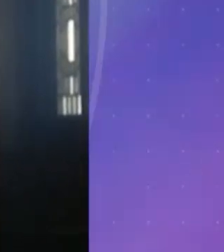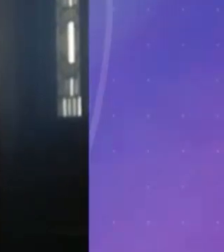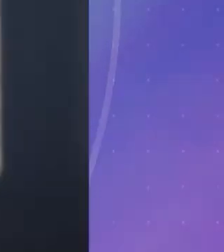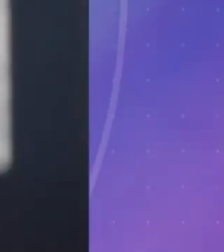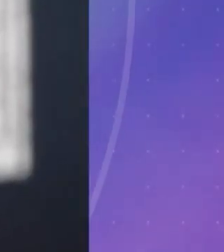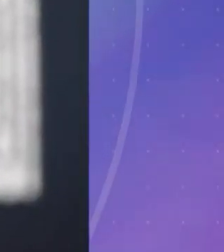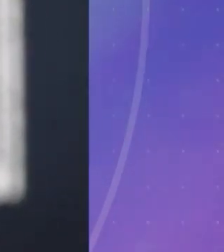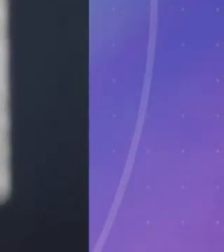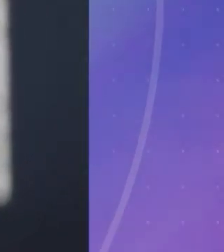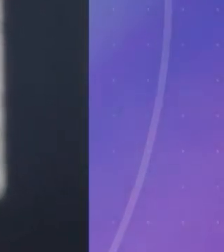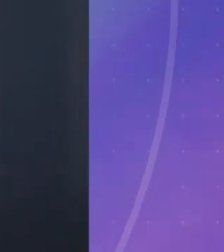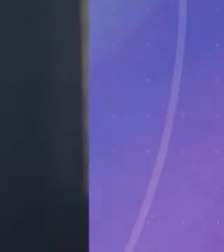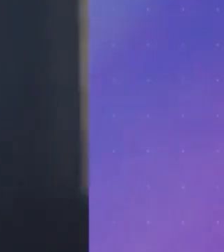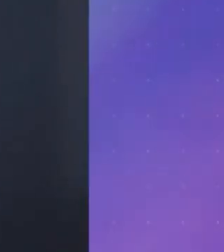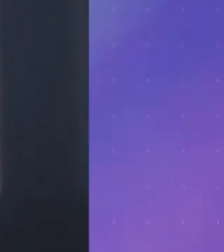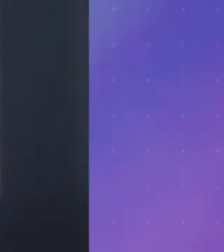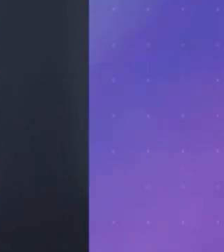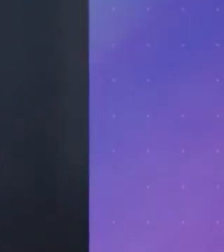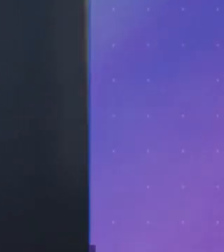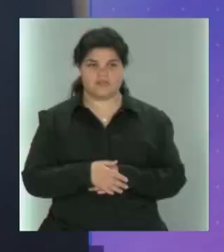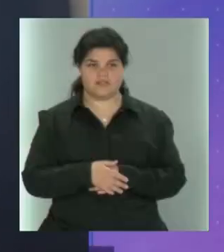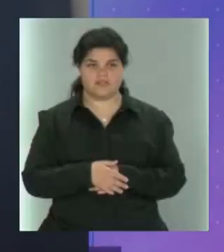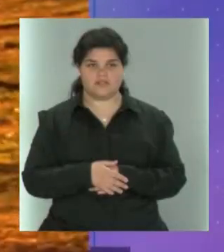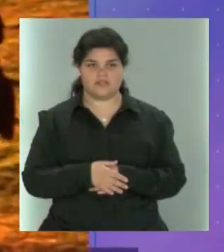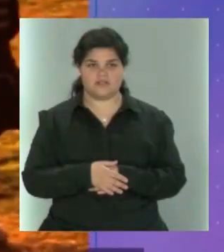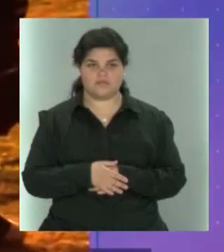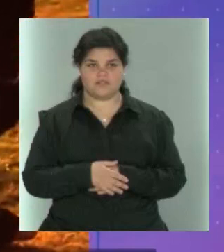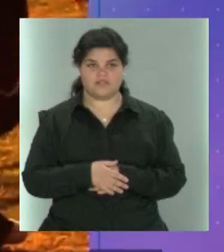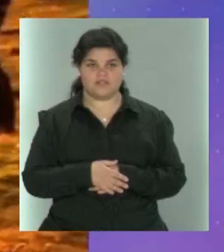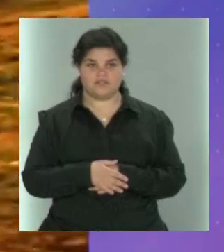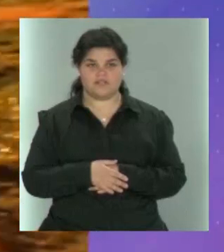It means supreme skill from hard work.